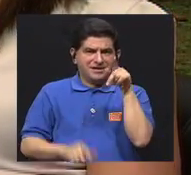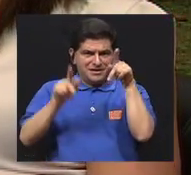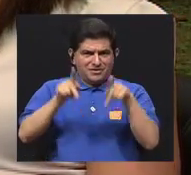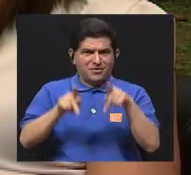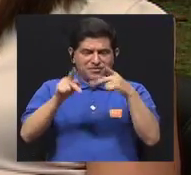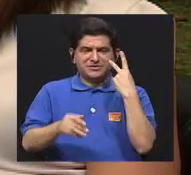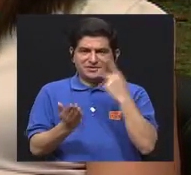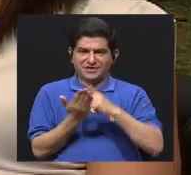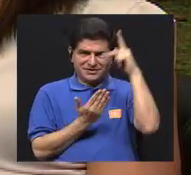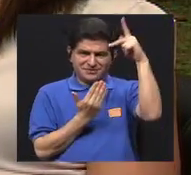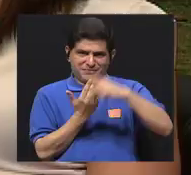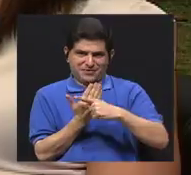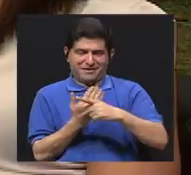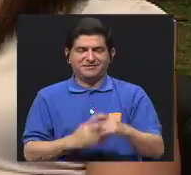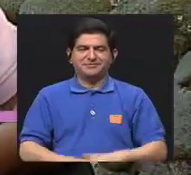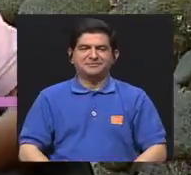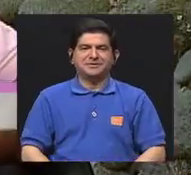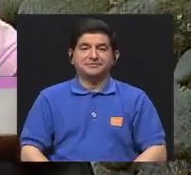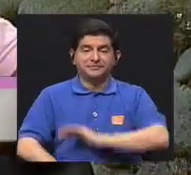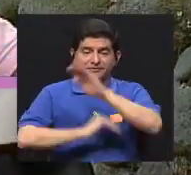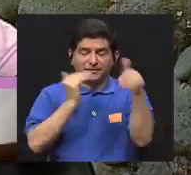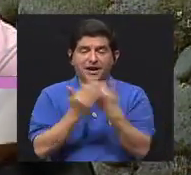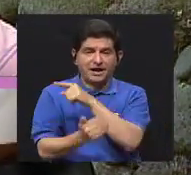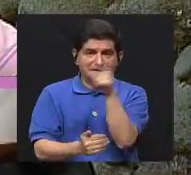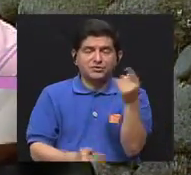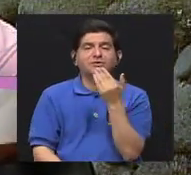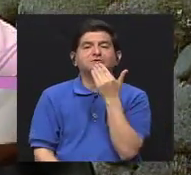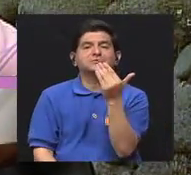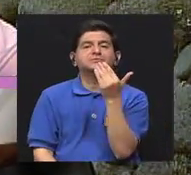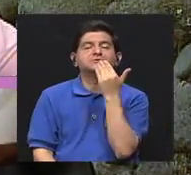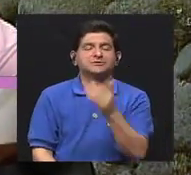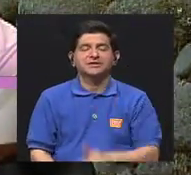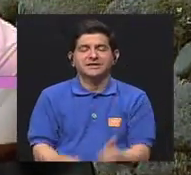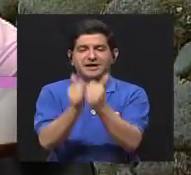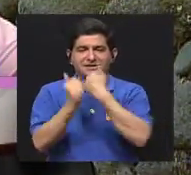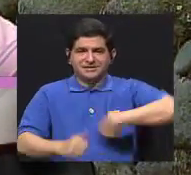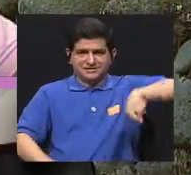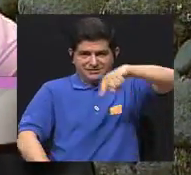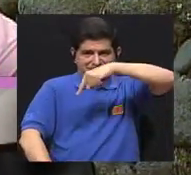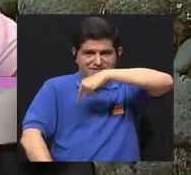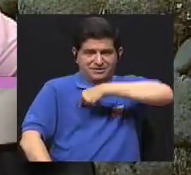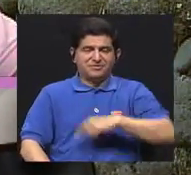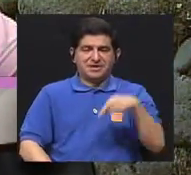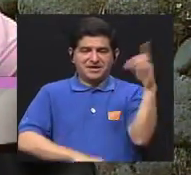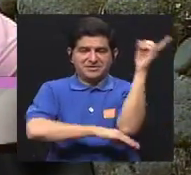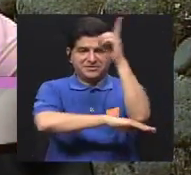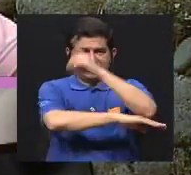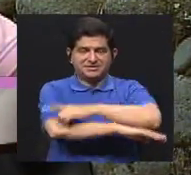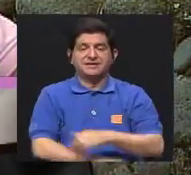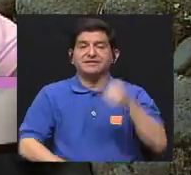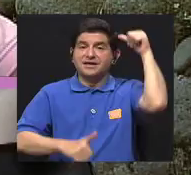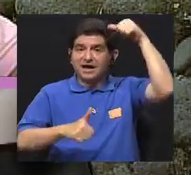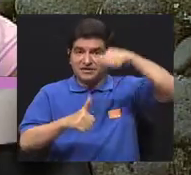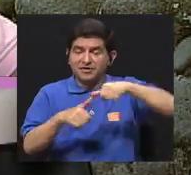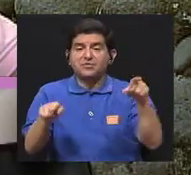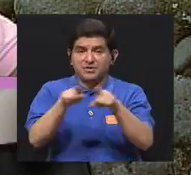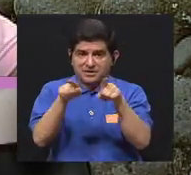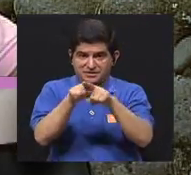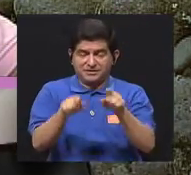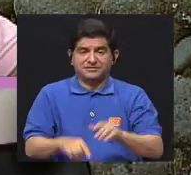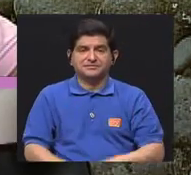nuestros televidentes, ¿verdad? Y a todos ustedes, muchísimas gracias por acompañarnos el día de hoy. Les recuerdo que